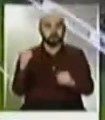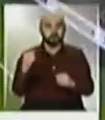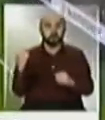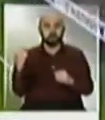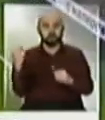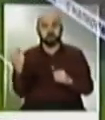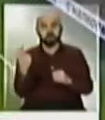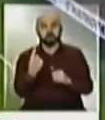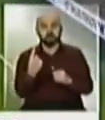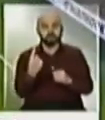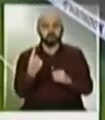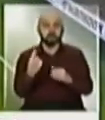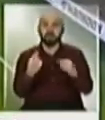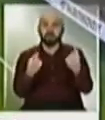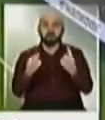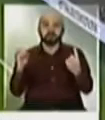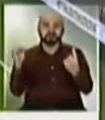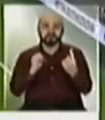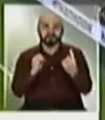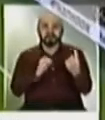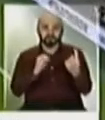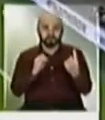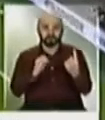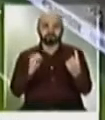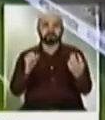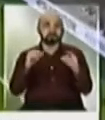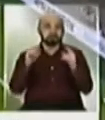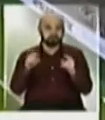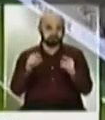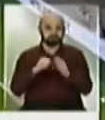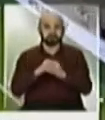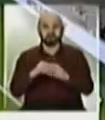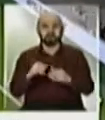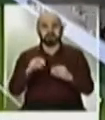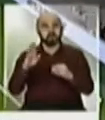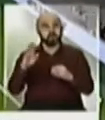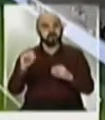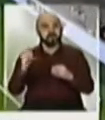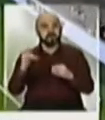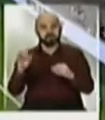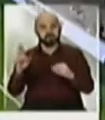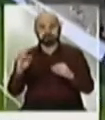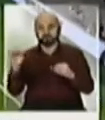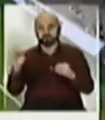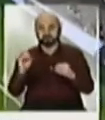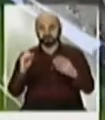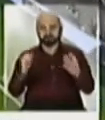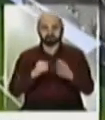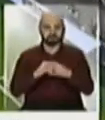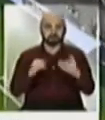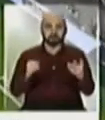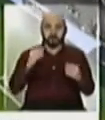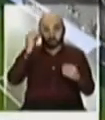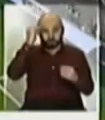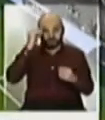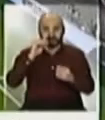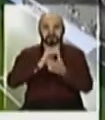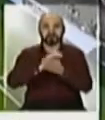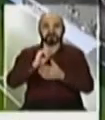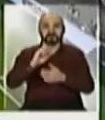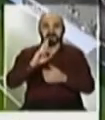1-0, minuto 15, se ponía en ventaja el conjunto del Inter de Milán ante el Bayer Leverkusen, recordando que Charles Aránguiz estaba suspendido